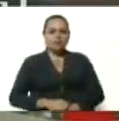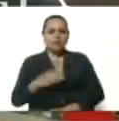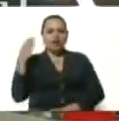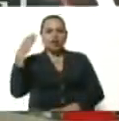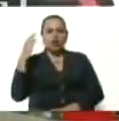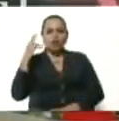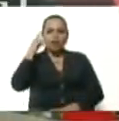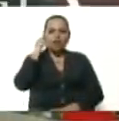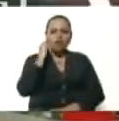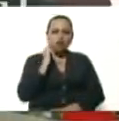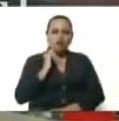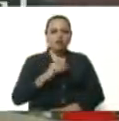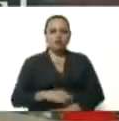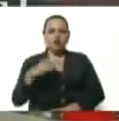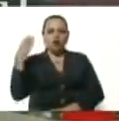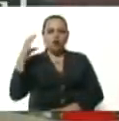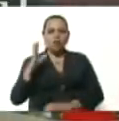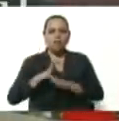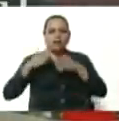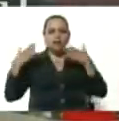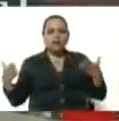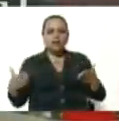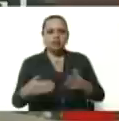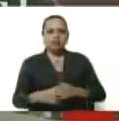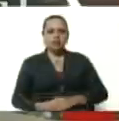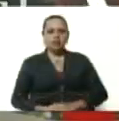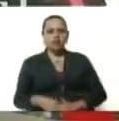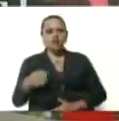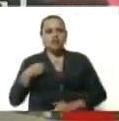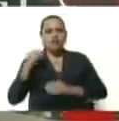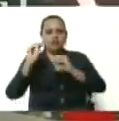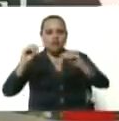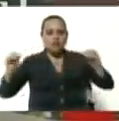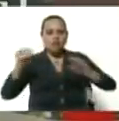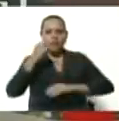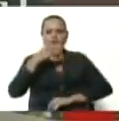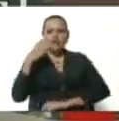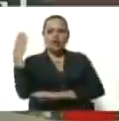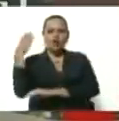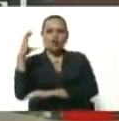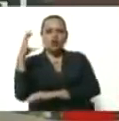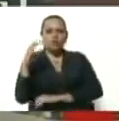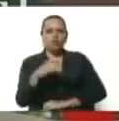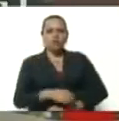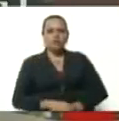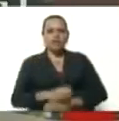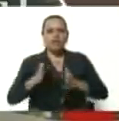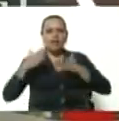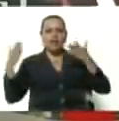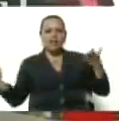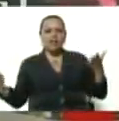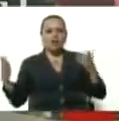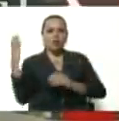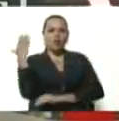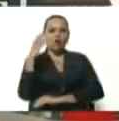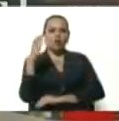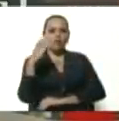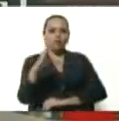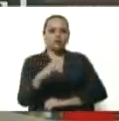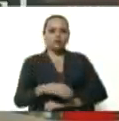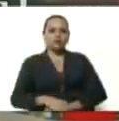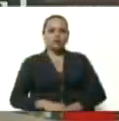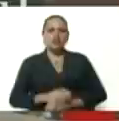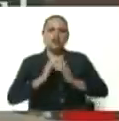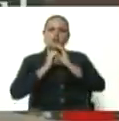Bolívar, Colombia grande. Yo le hago un llamado a esa buena Colombia, a la buena Colombia, a la gran Colombia, que